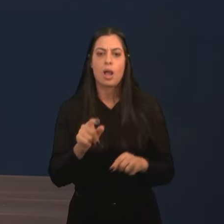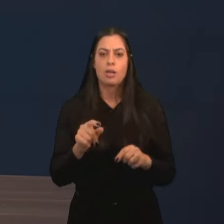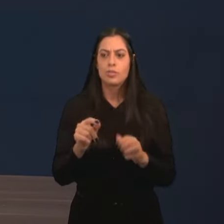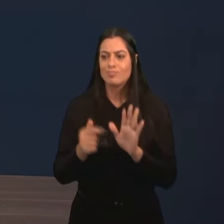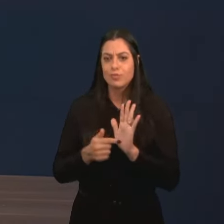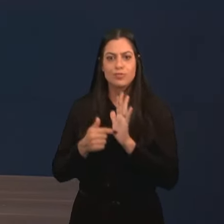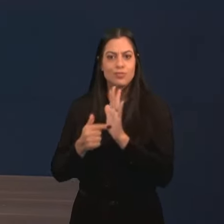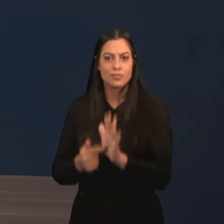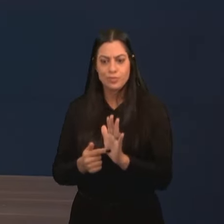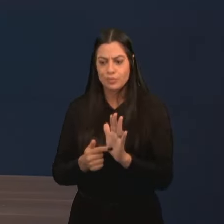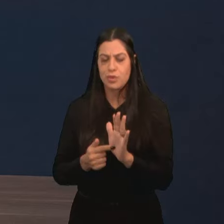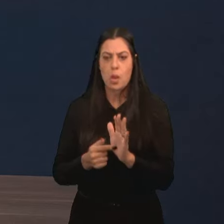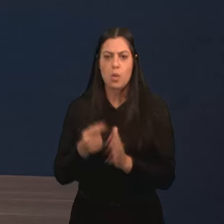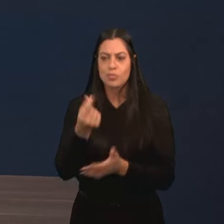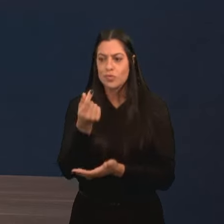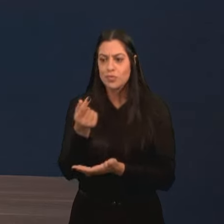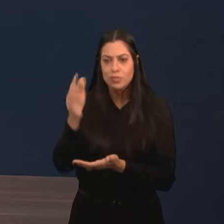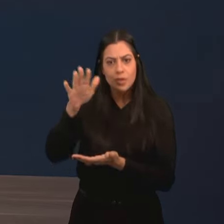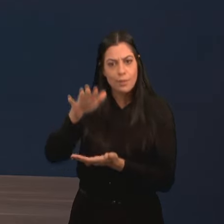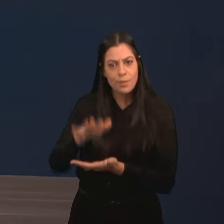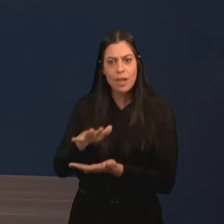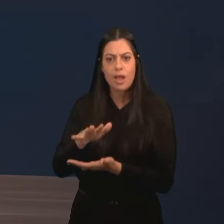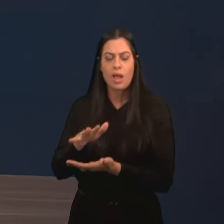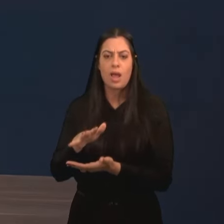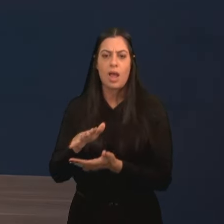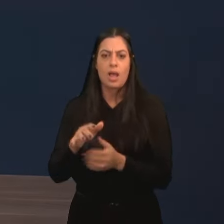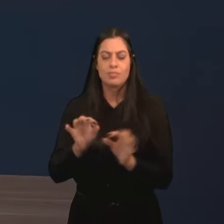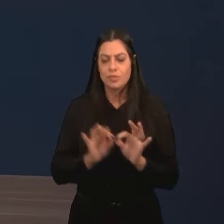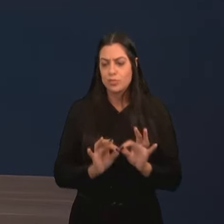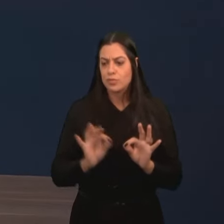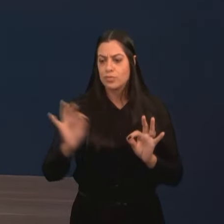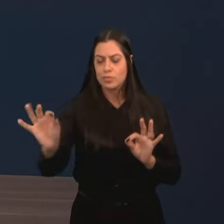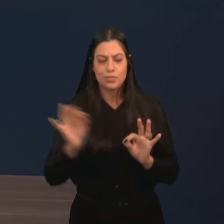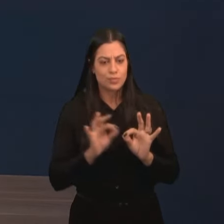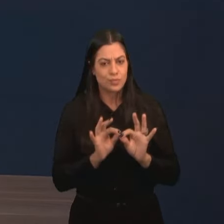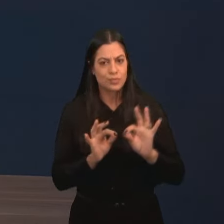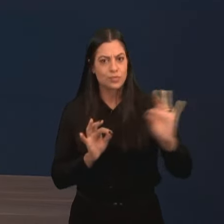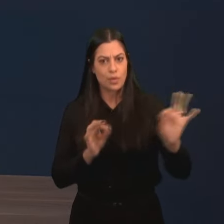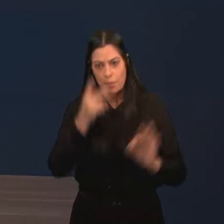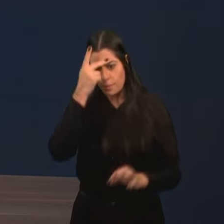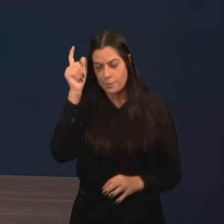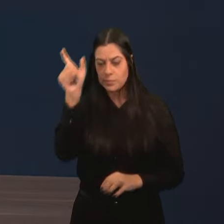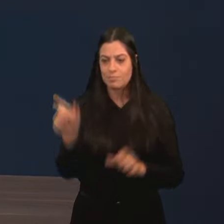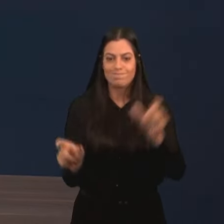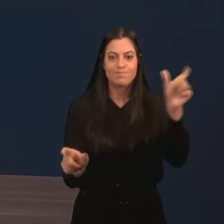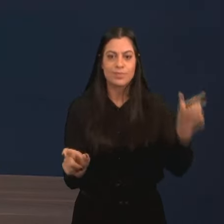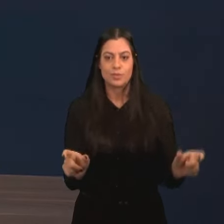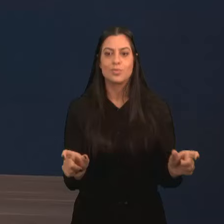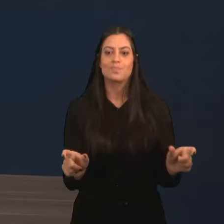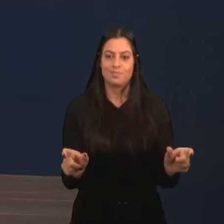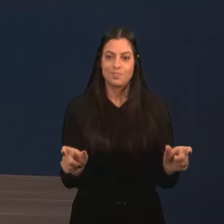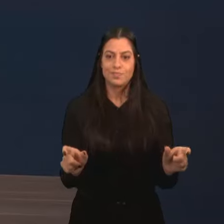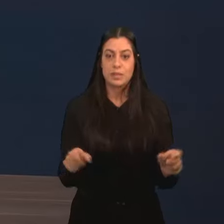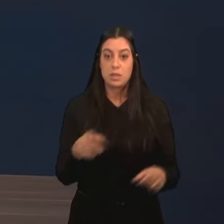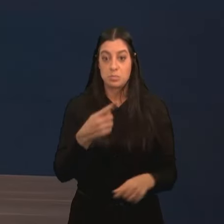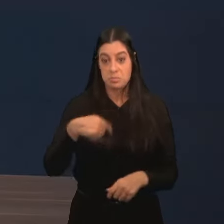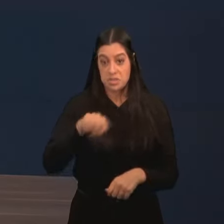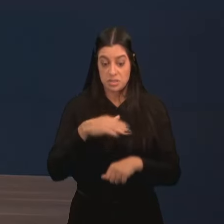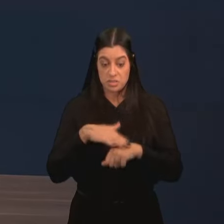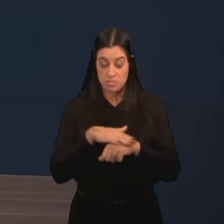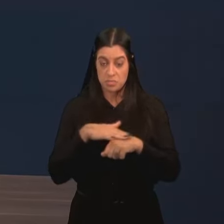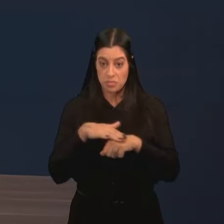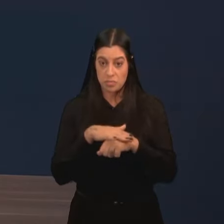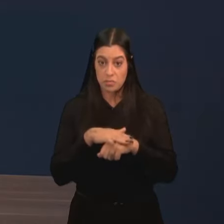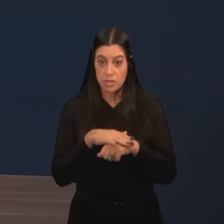esté en los servicios ofrecidos en la punta para los ciudadanos. Necesitamos